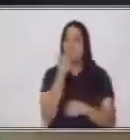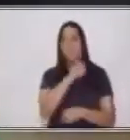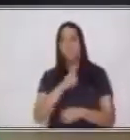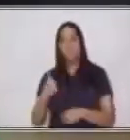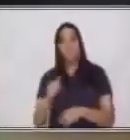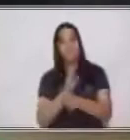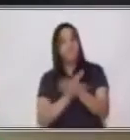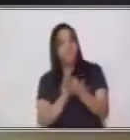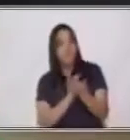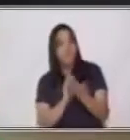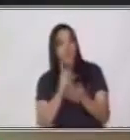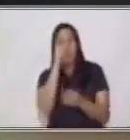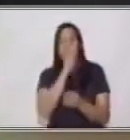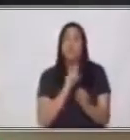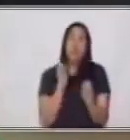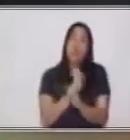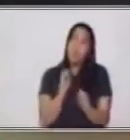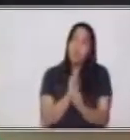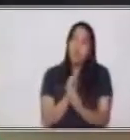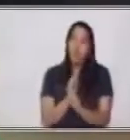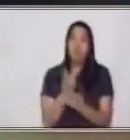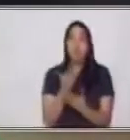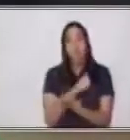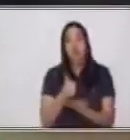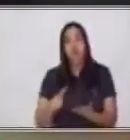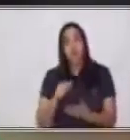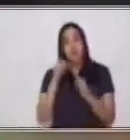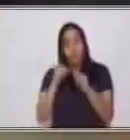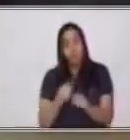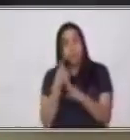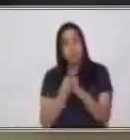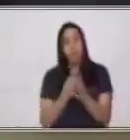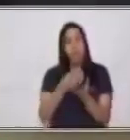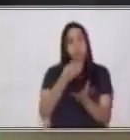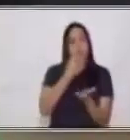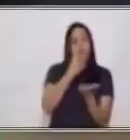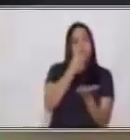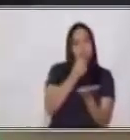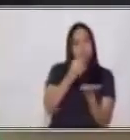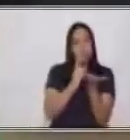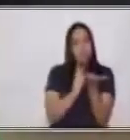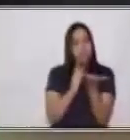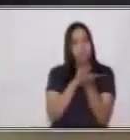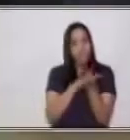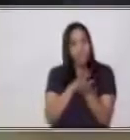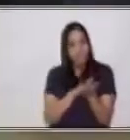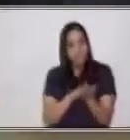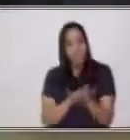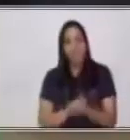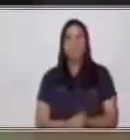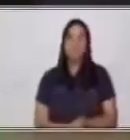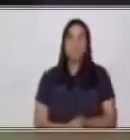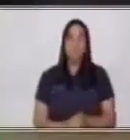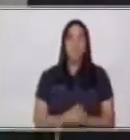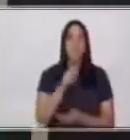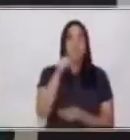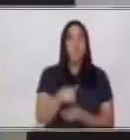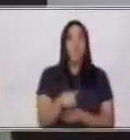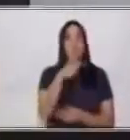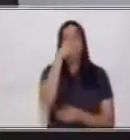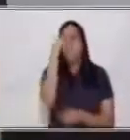atención, memoria, pensamiento lógico y, por supuesto, habilidad numérica. Y hoy tenemos la grata compañía en lengua